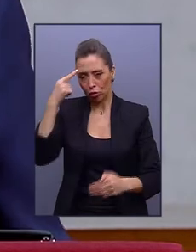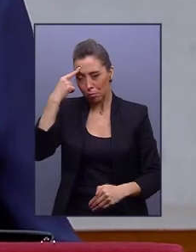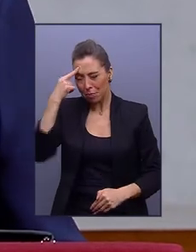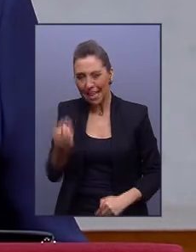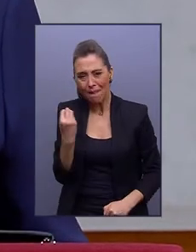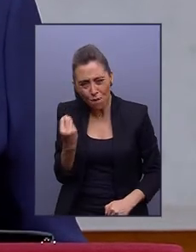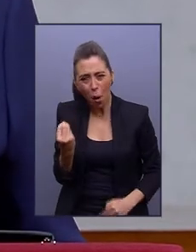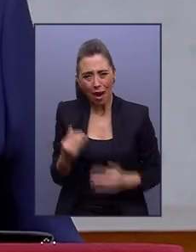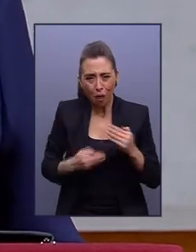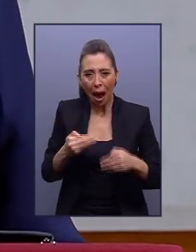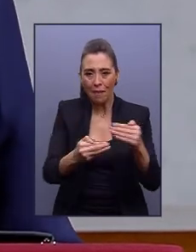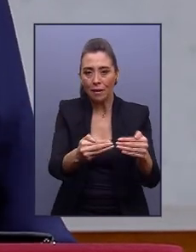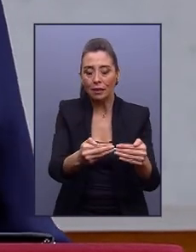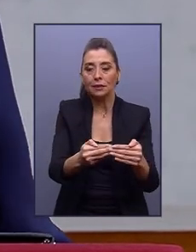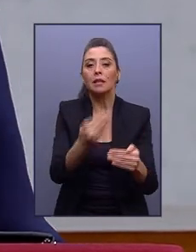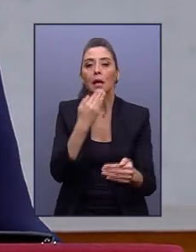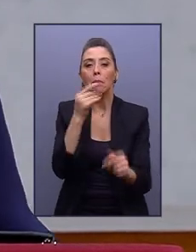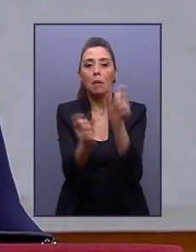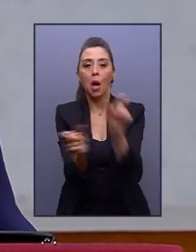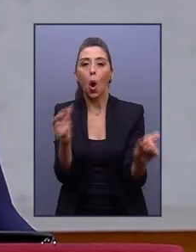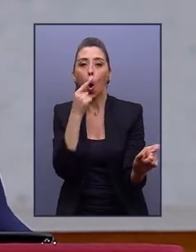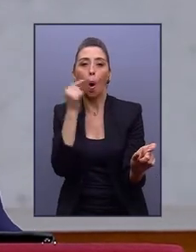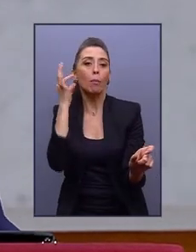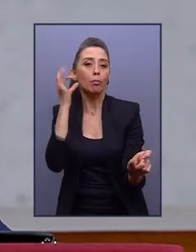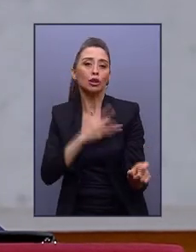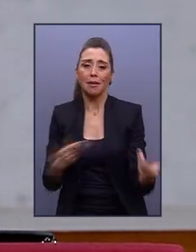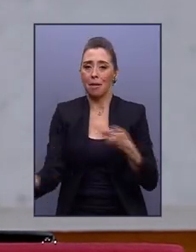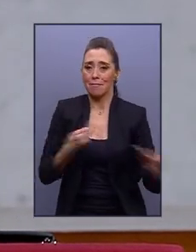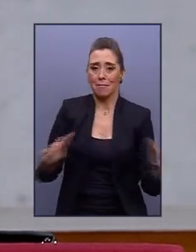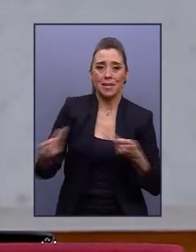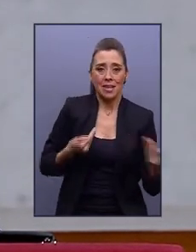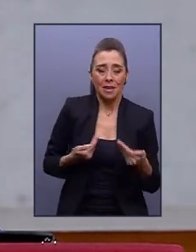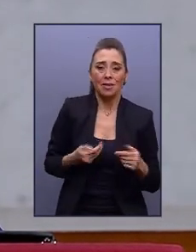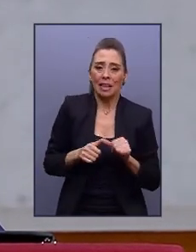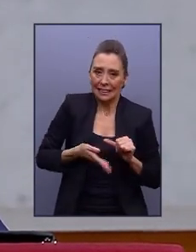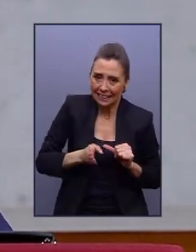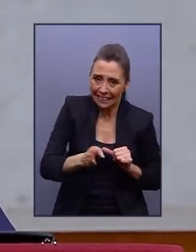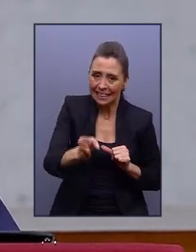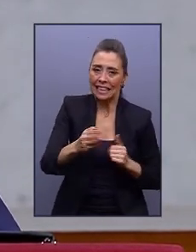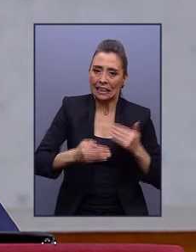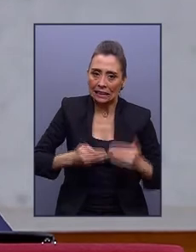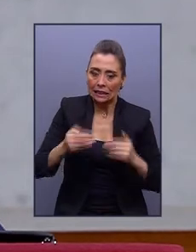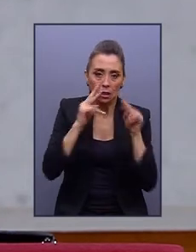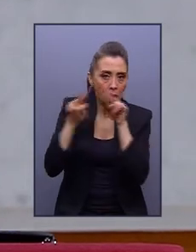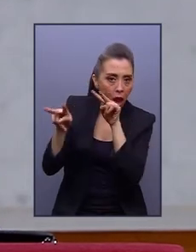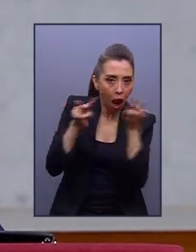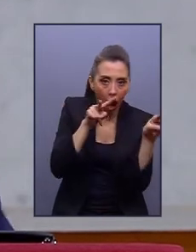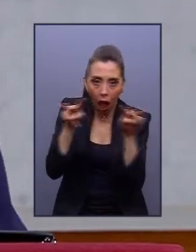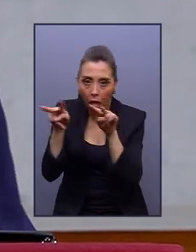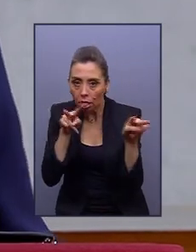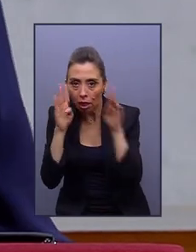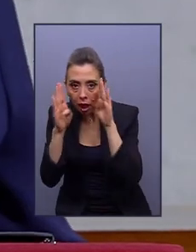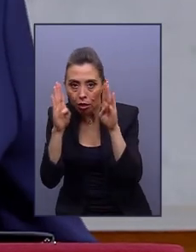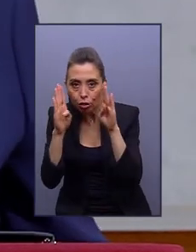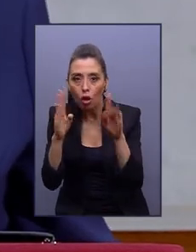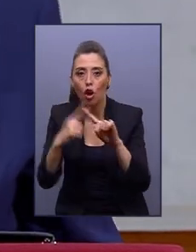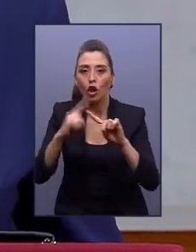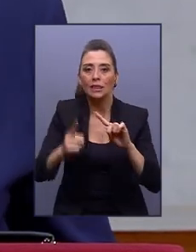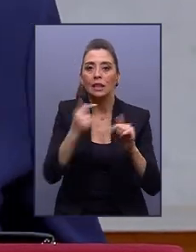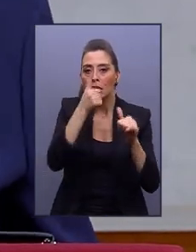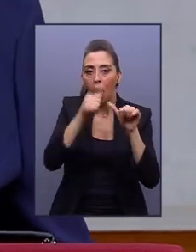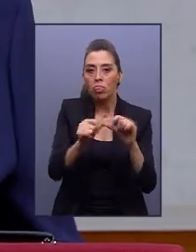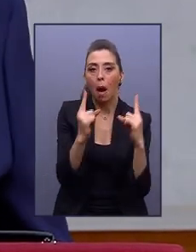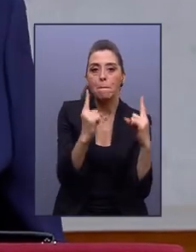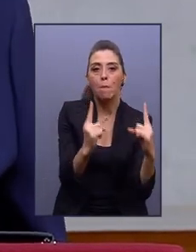que es bueno, sino porque los hombres y mujeres de Chile lo demandan. Debemos persistir en nuestra marcha atentos a las exigencias de cada época